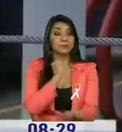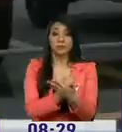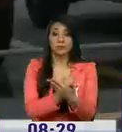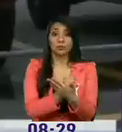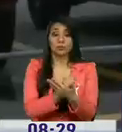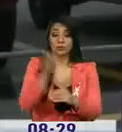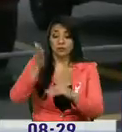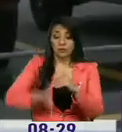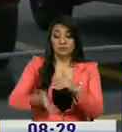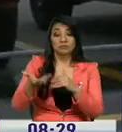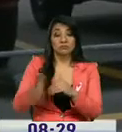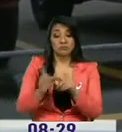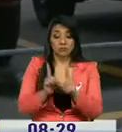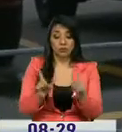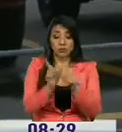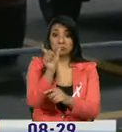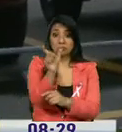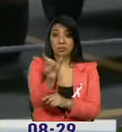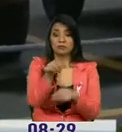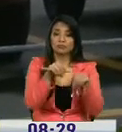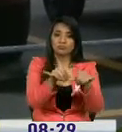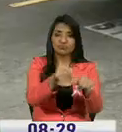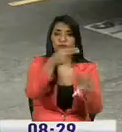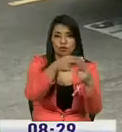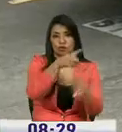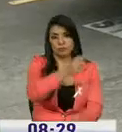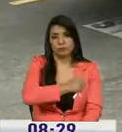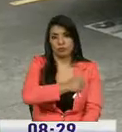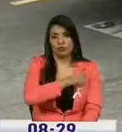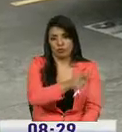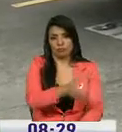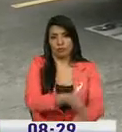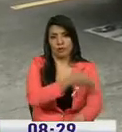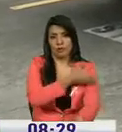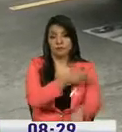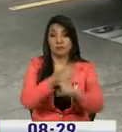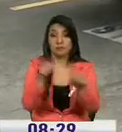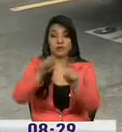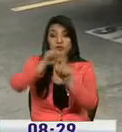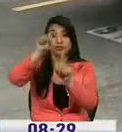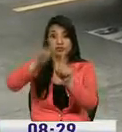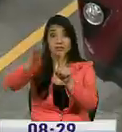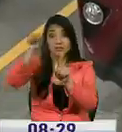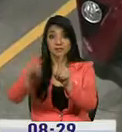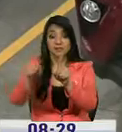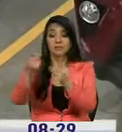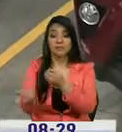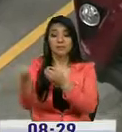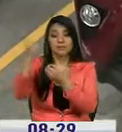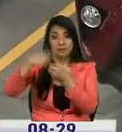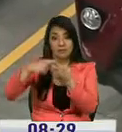no caduca, el documento continuará con el nombre del propietario anterior, pero en el sistema se registrará la